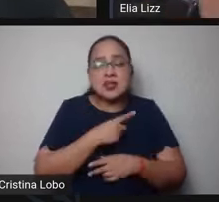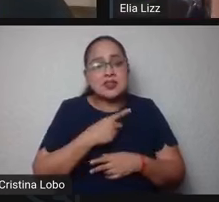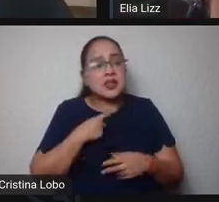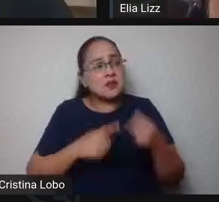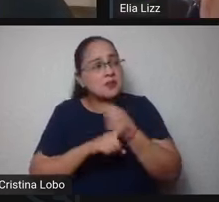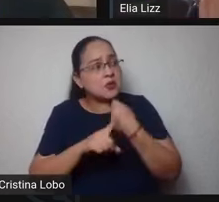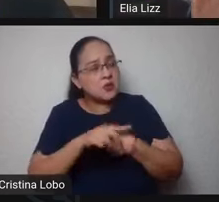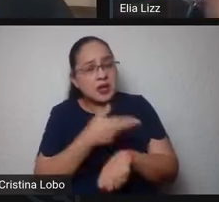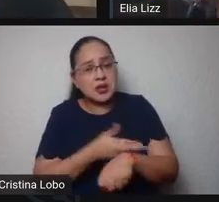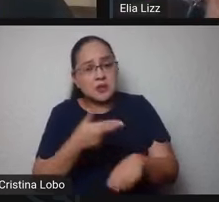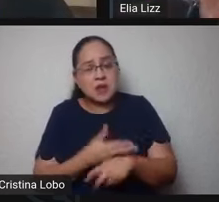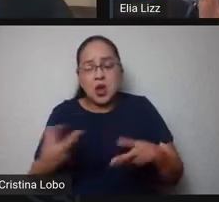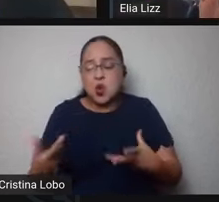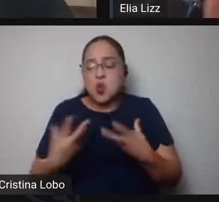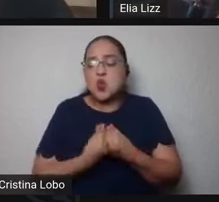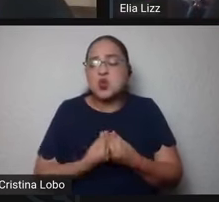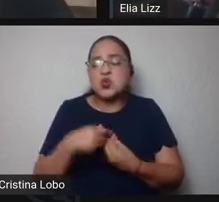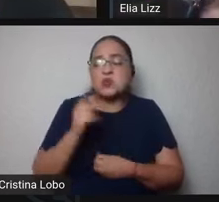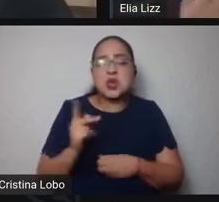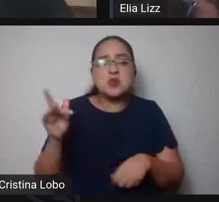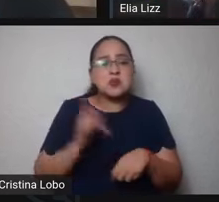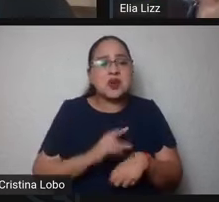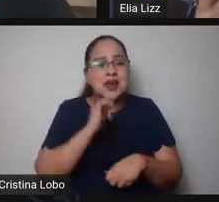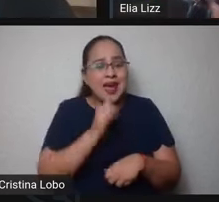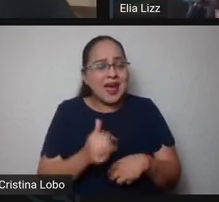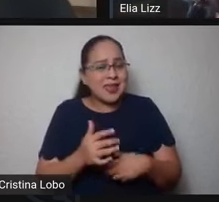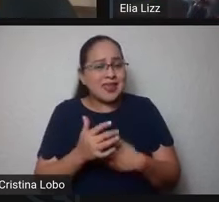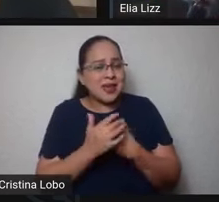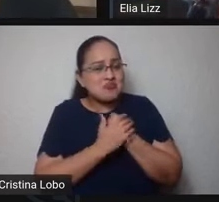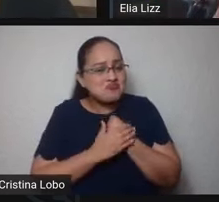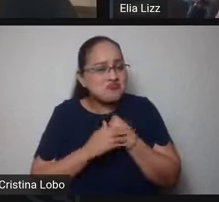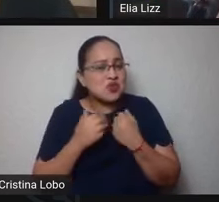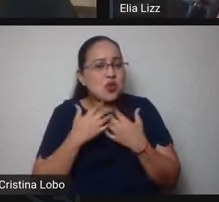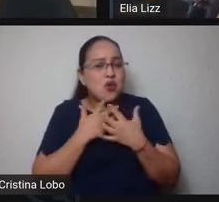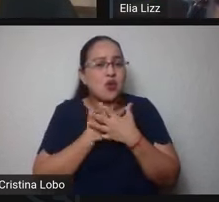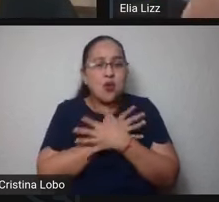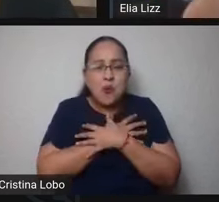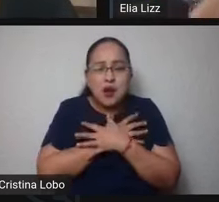y estamos juntos, pero no nos tocamos. No hay esa otra vez esa